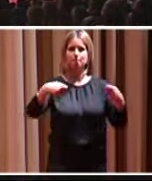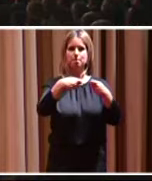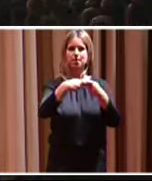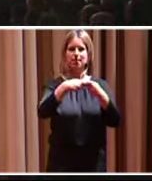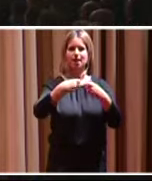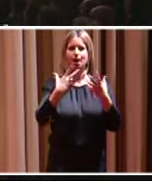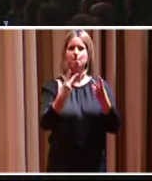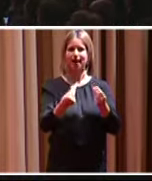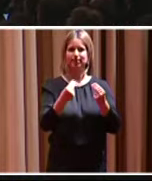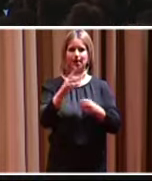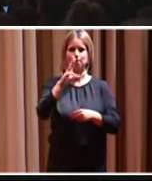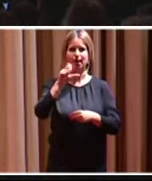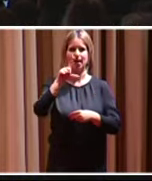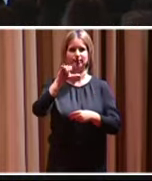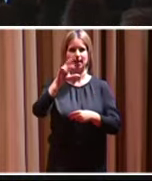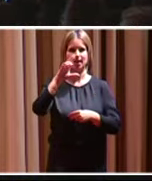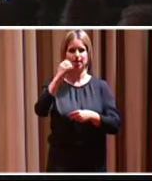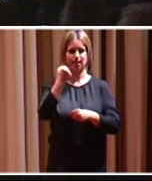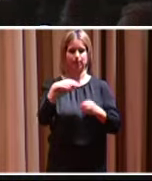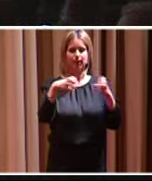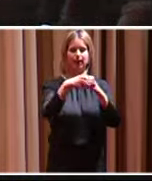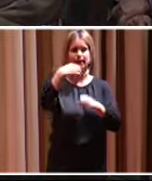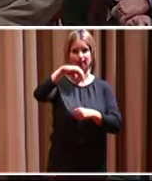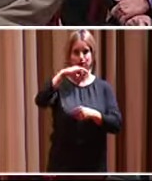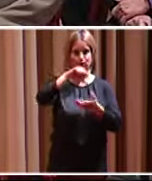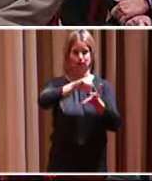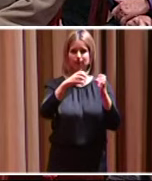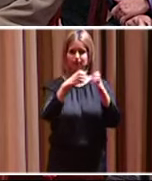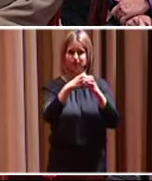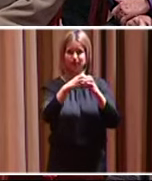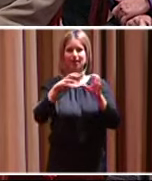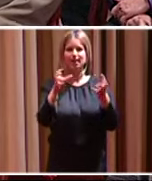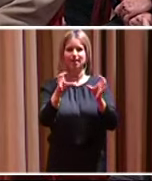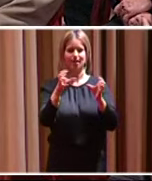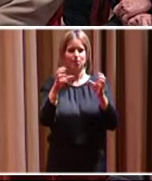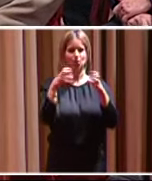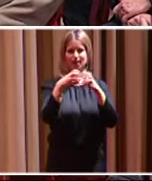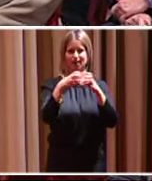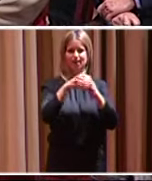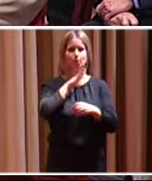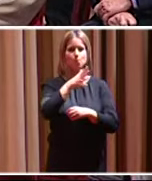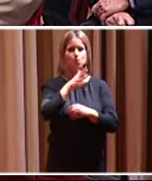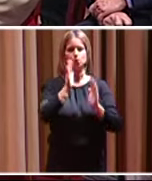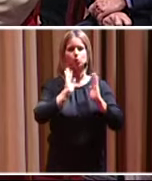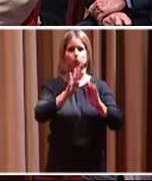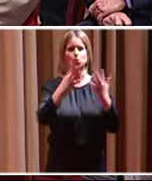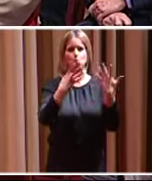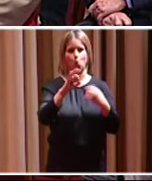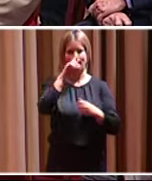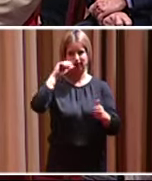Platería. Concesión de la Granada de Oro de la ciudad a Radio Granada con motivo de sus 90